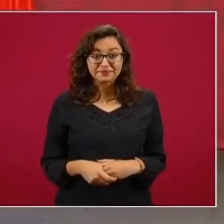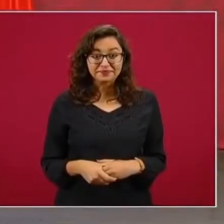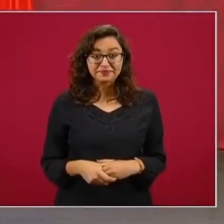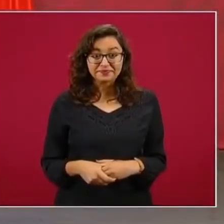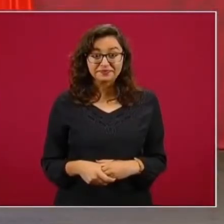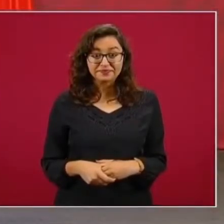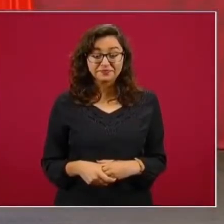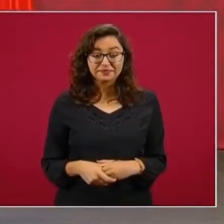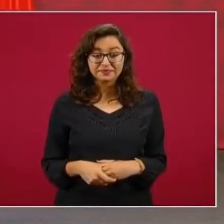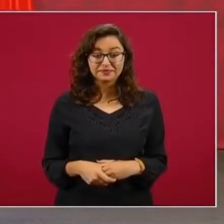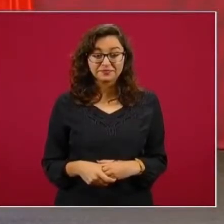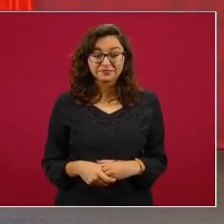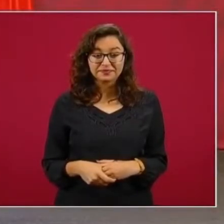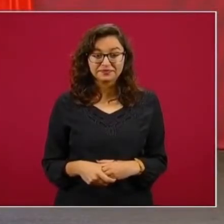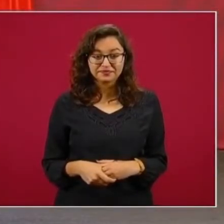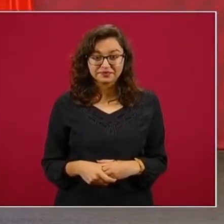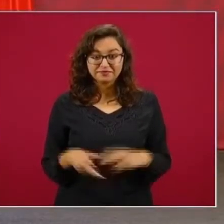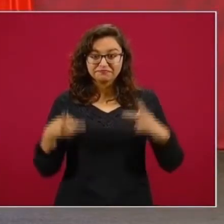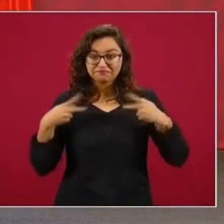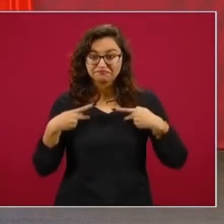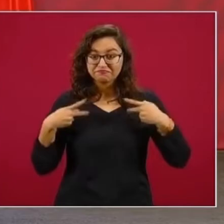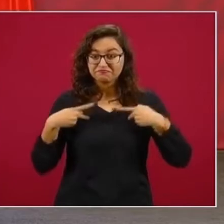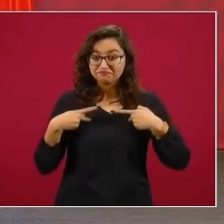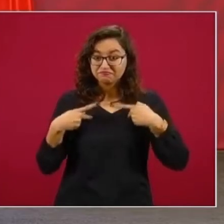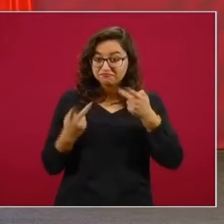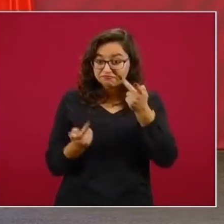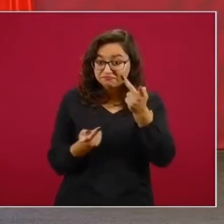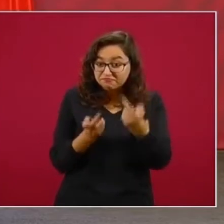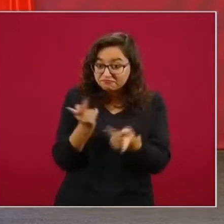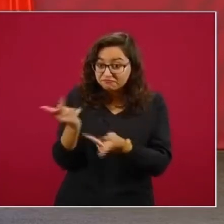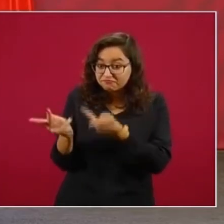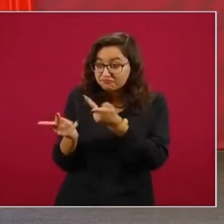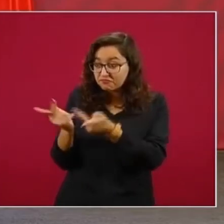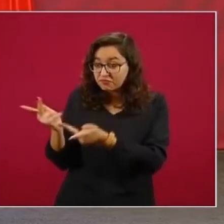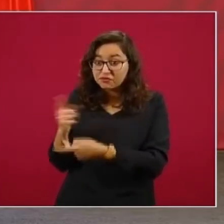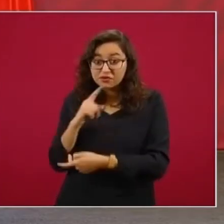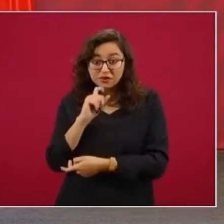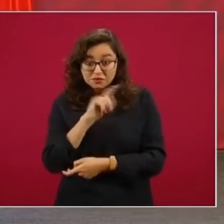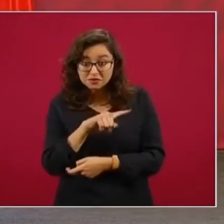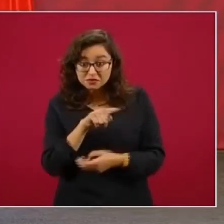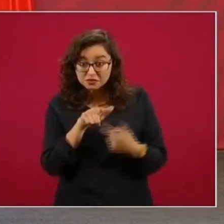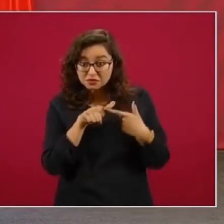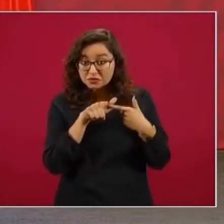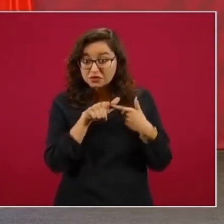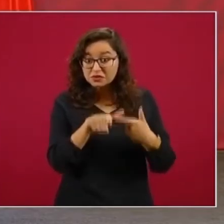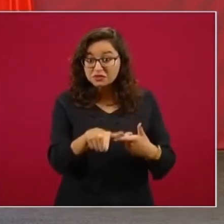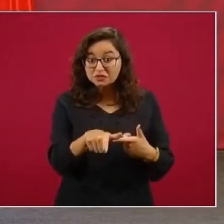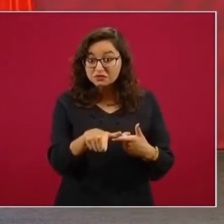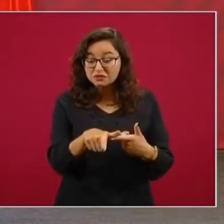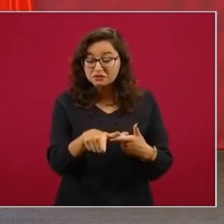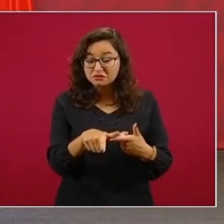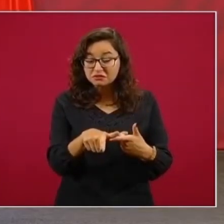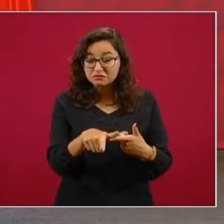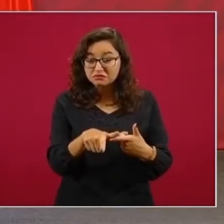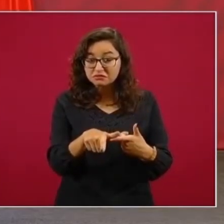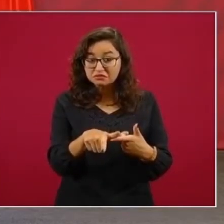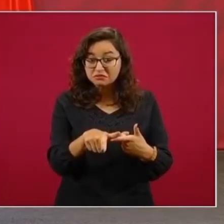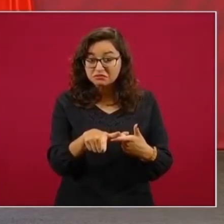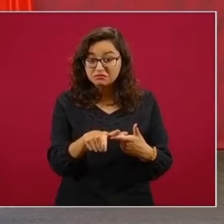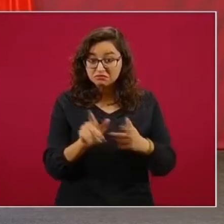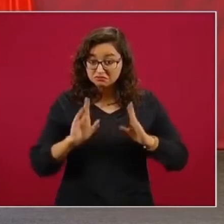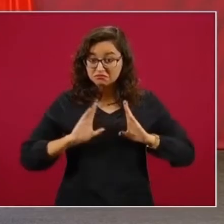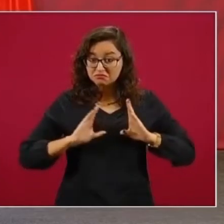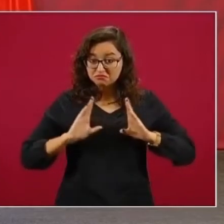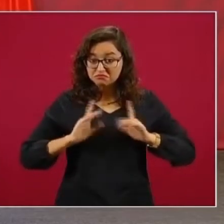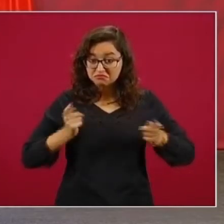pues se le consultó a la gente, ¿no?, si querían que continuara el régimen